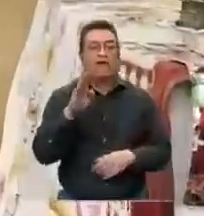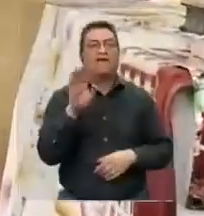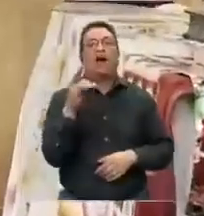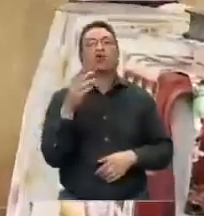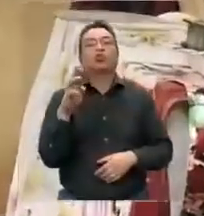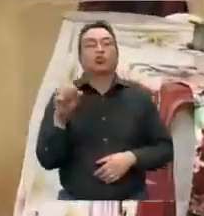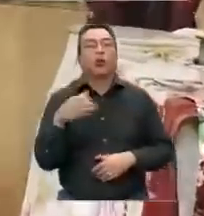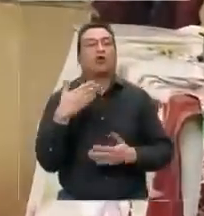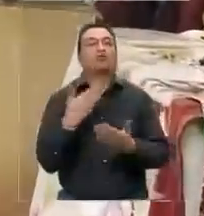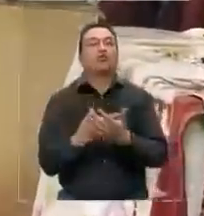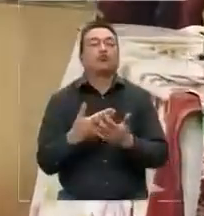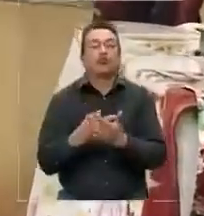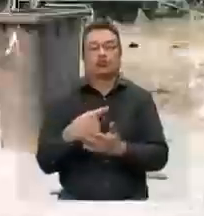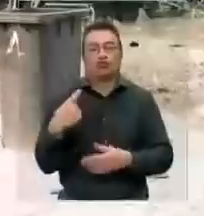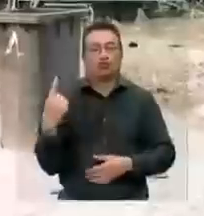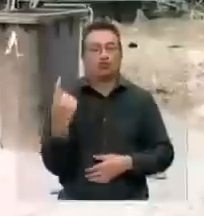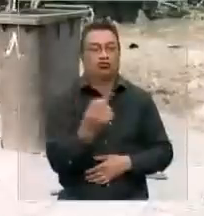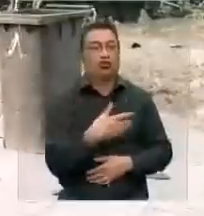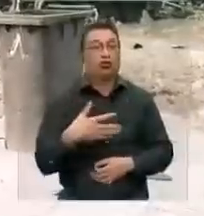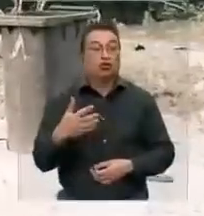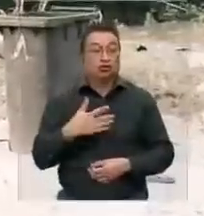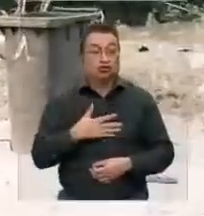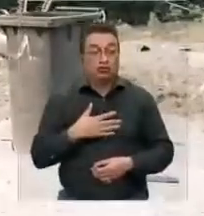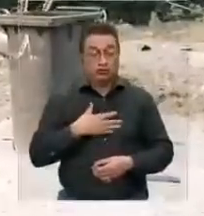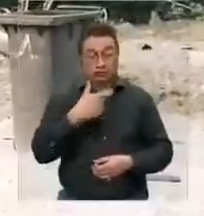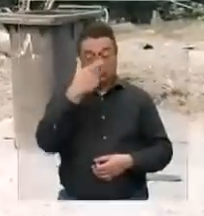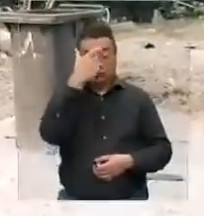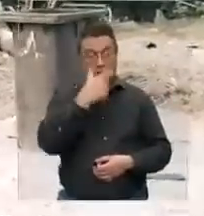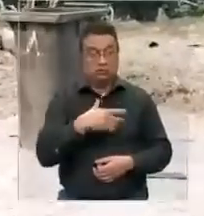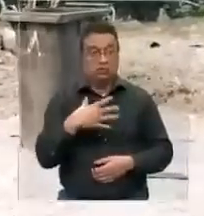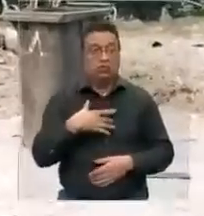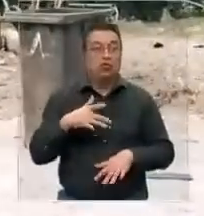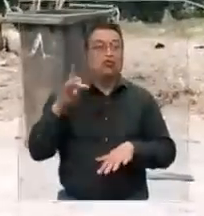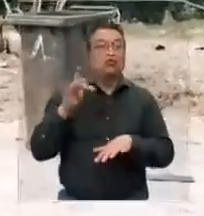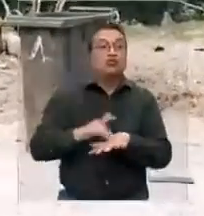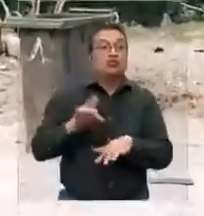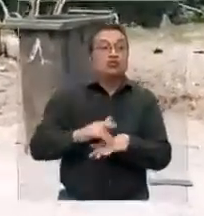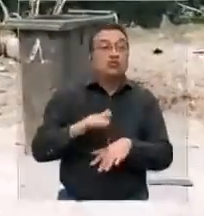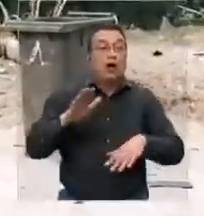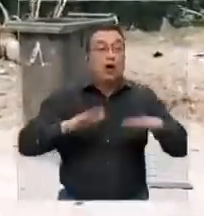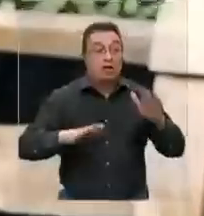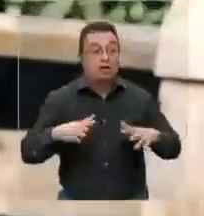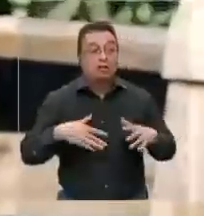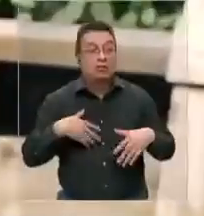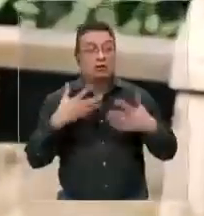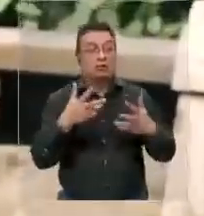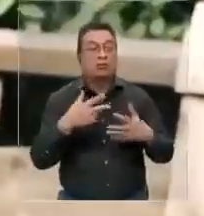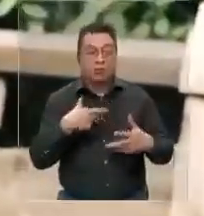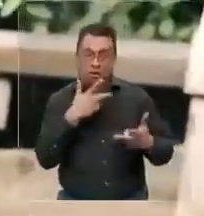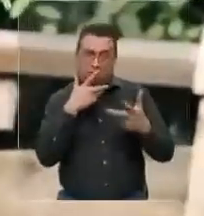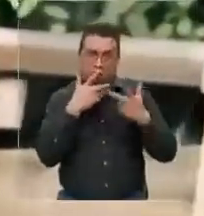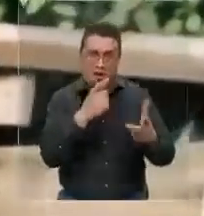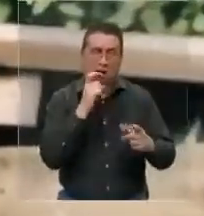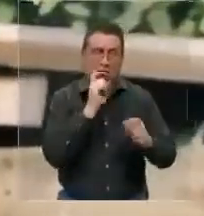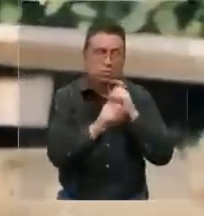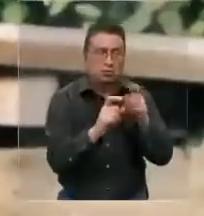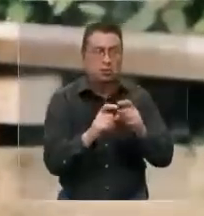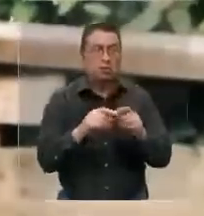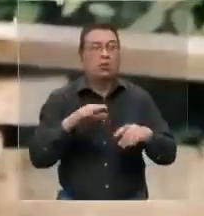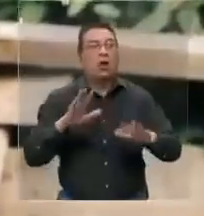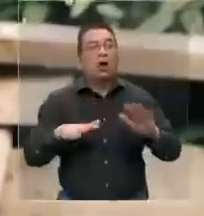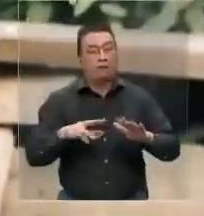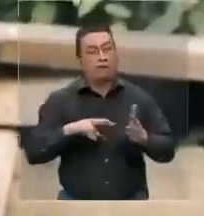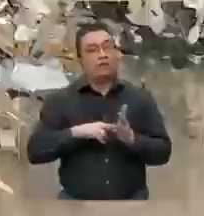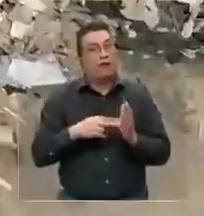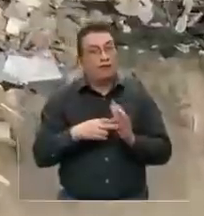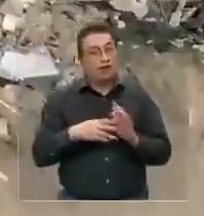basura, se aprovechan. Y yo soy una persona de repente muy alterada, entonces llego y le echo a la niña, pero de repente tengo